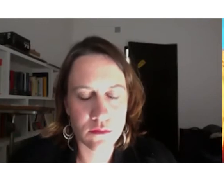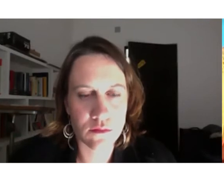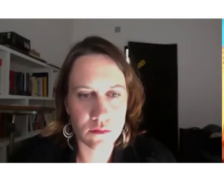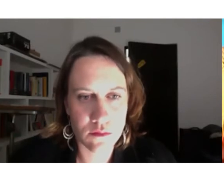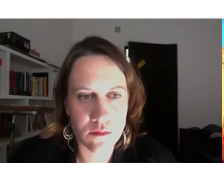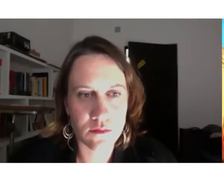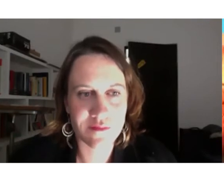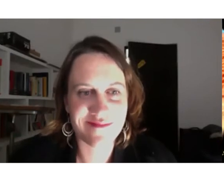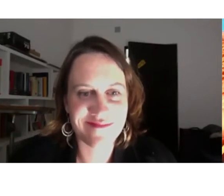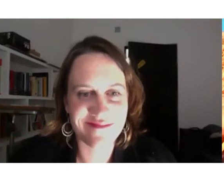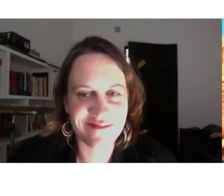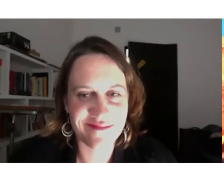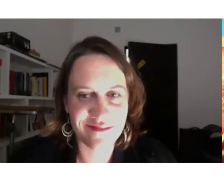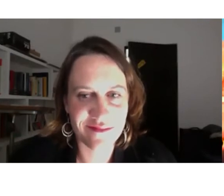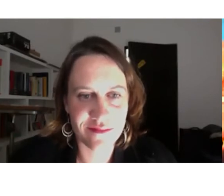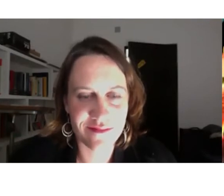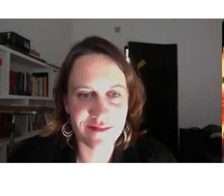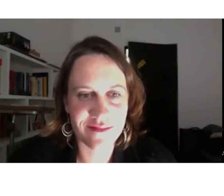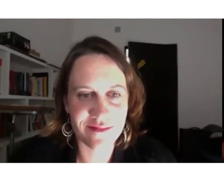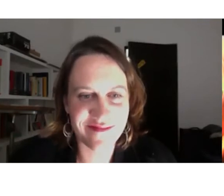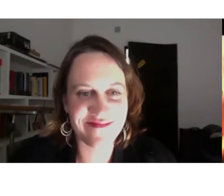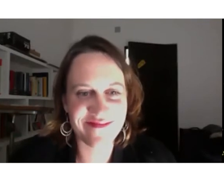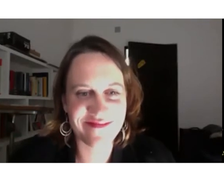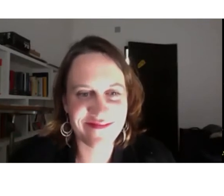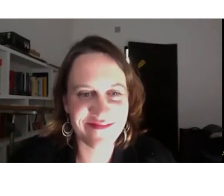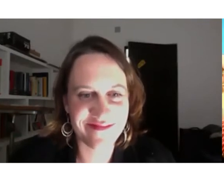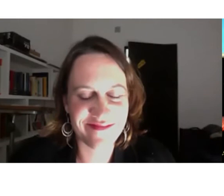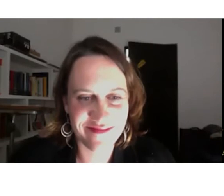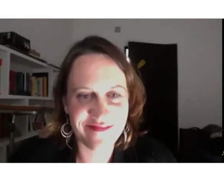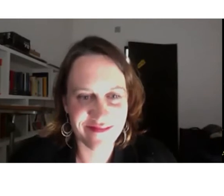dónde? En China.